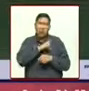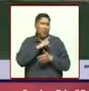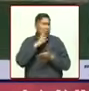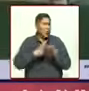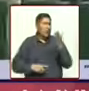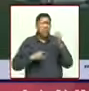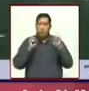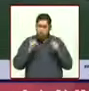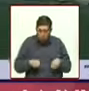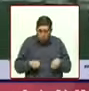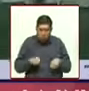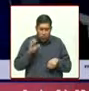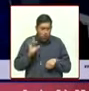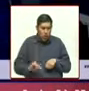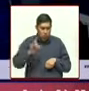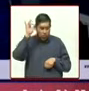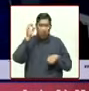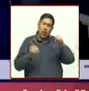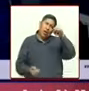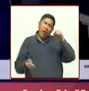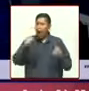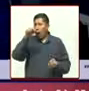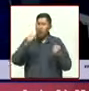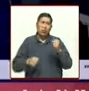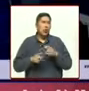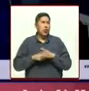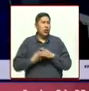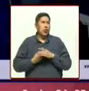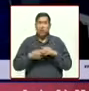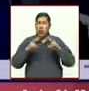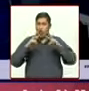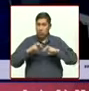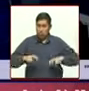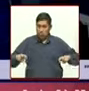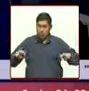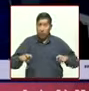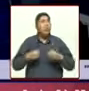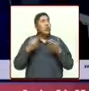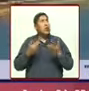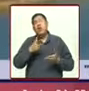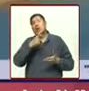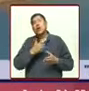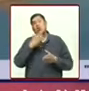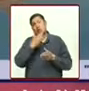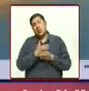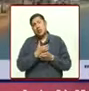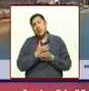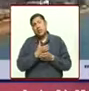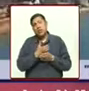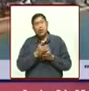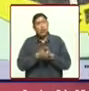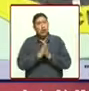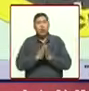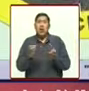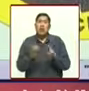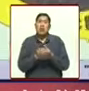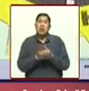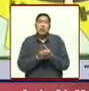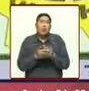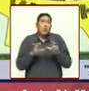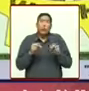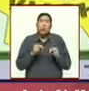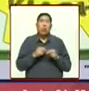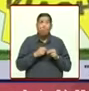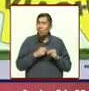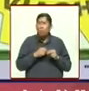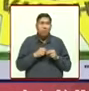que se pudo encontrar este vehículo y que comience la investigación de a quién pertenece? Que se pida documentación, pero no se